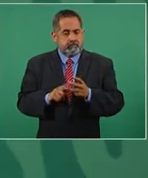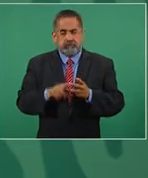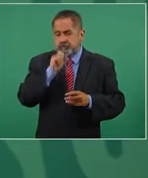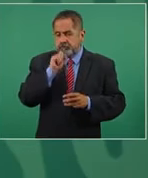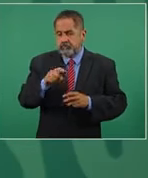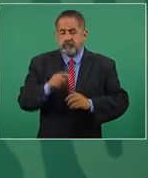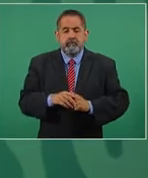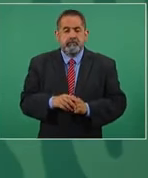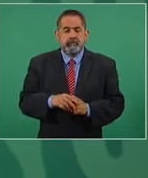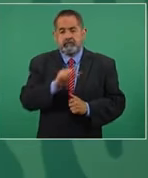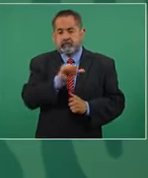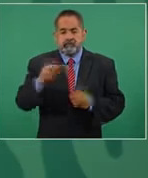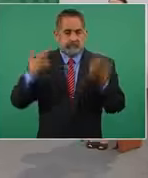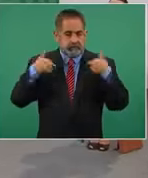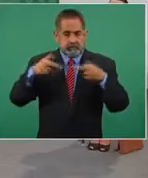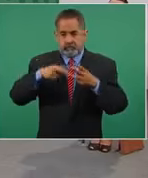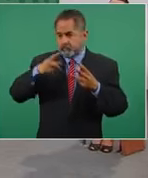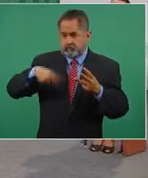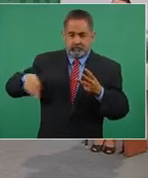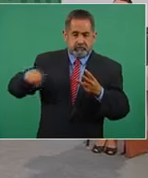También lo de los maestros,